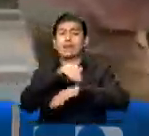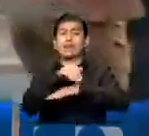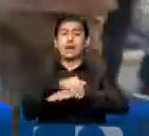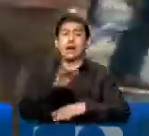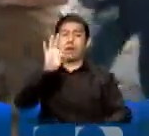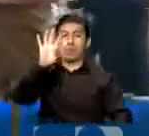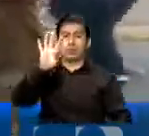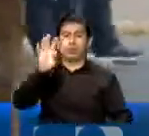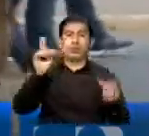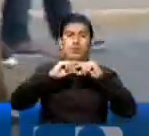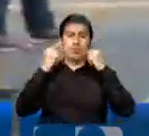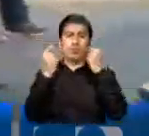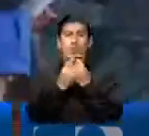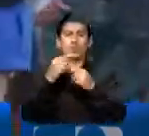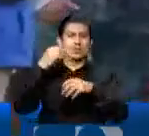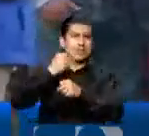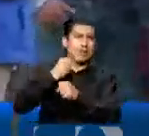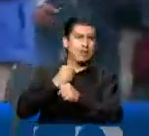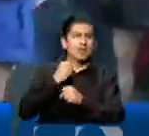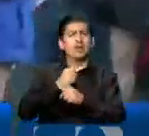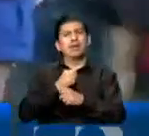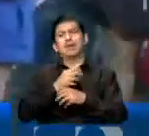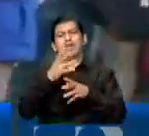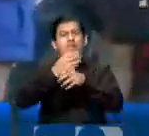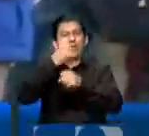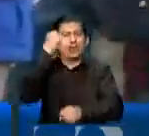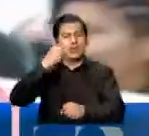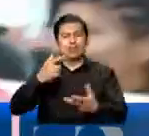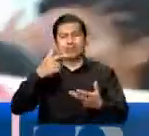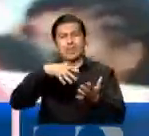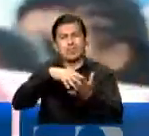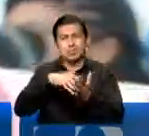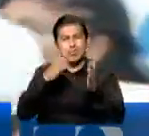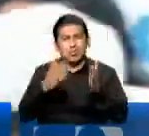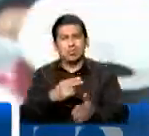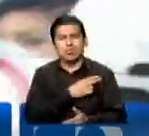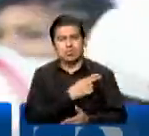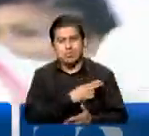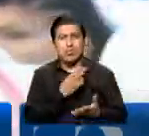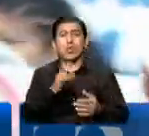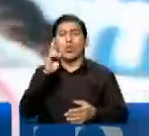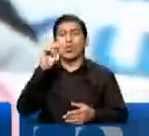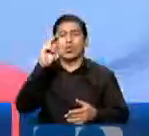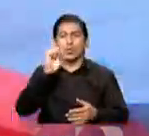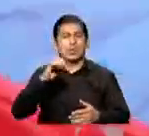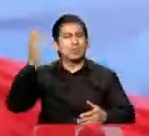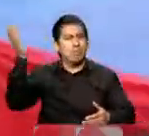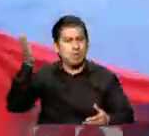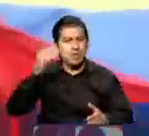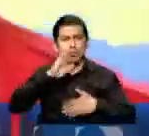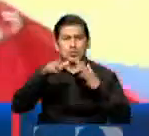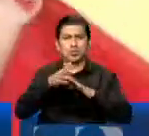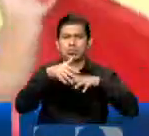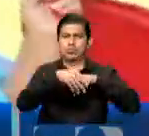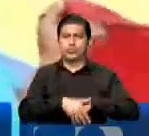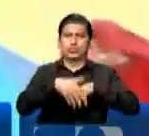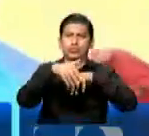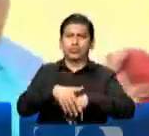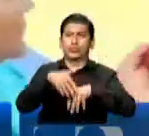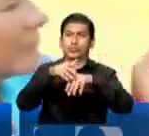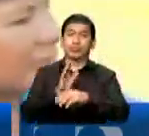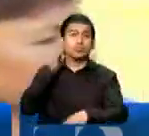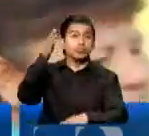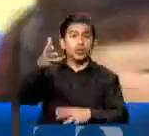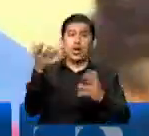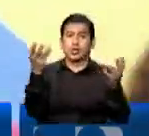Unitario de Trabajadores, la Federación de Estudiantes Universitarios y la Unión Nacional de Educadores marcharán hasta el Palacio de Carondelet. Esta